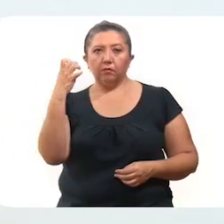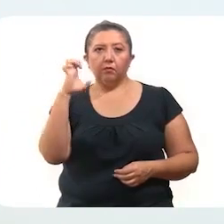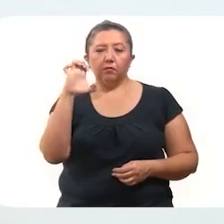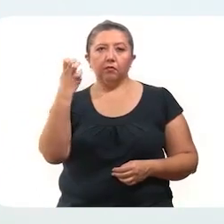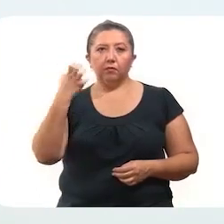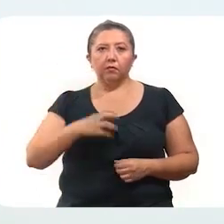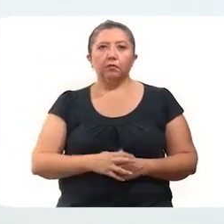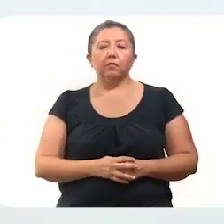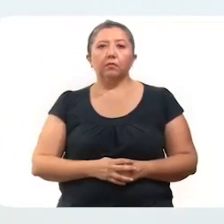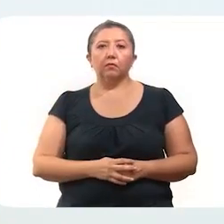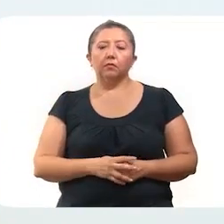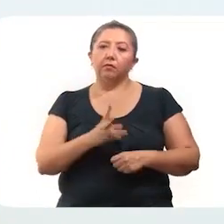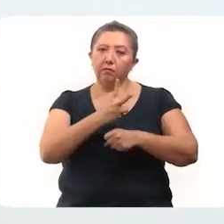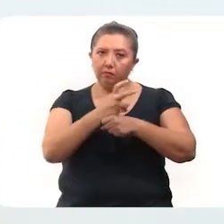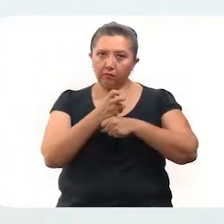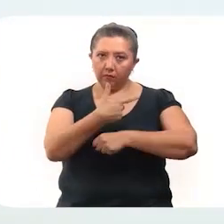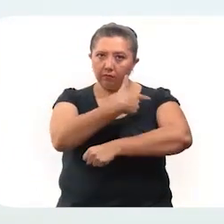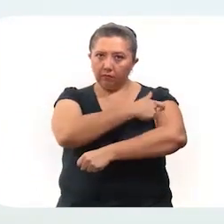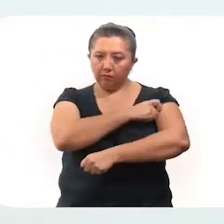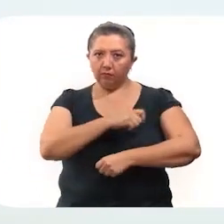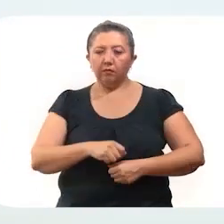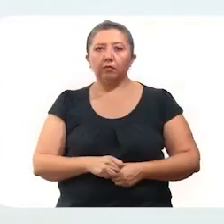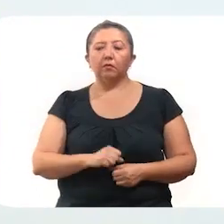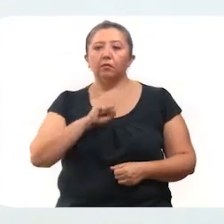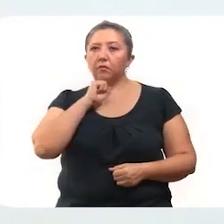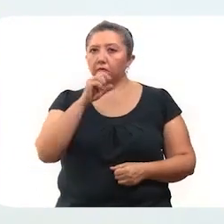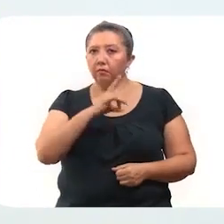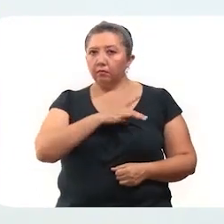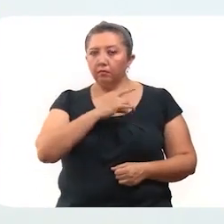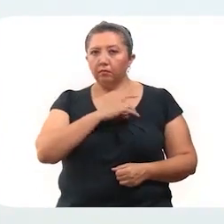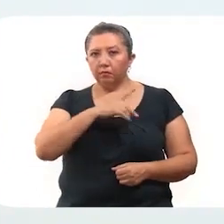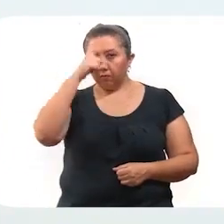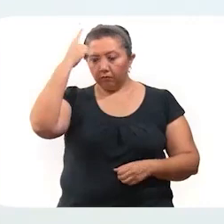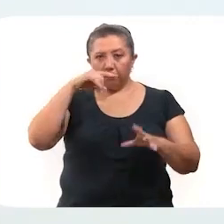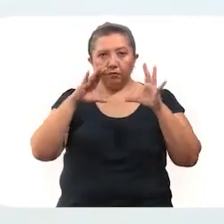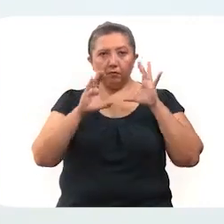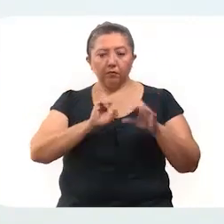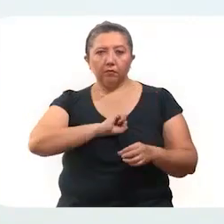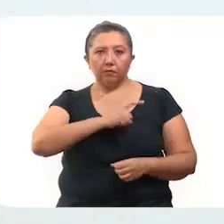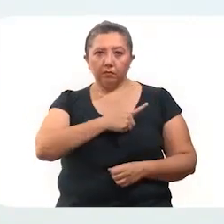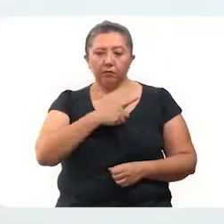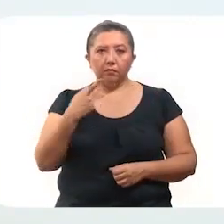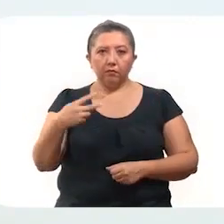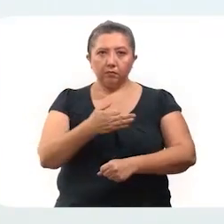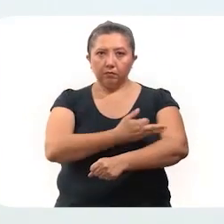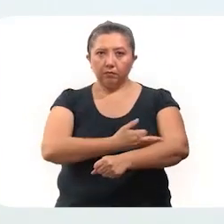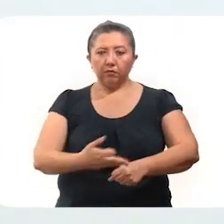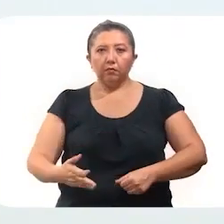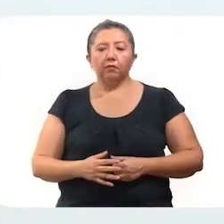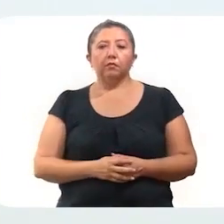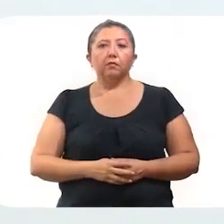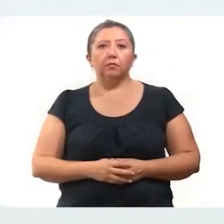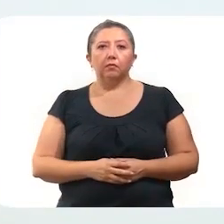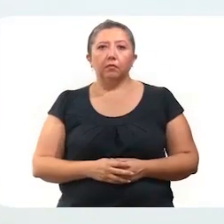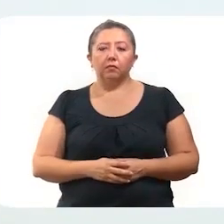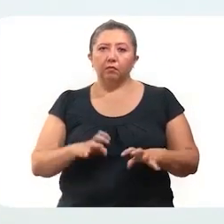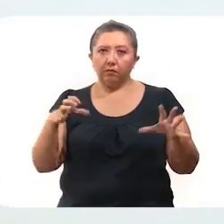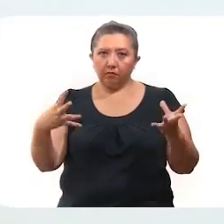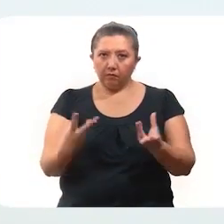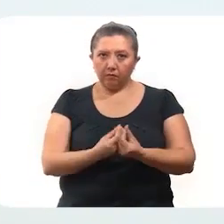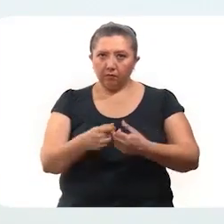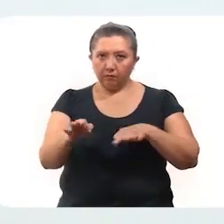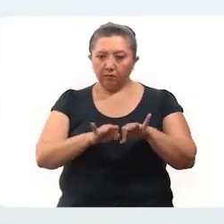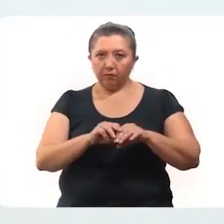enero. Los invitamos a vacunarse sin temor para proteger nuestra salud y la de nuestras familias.